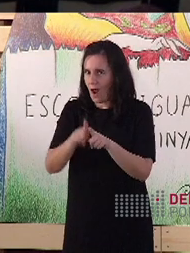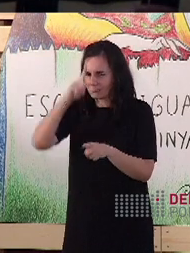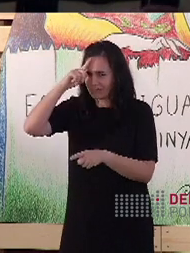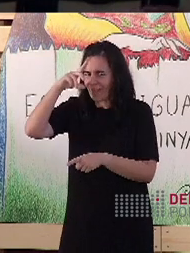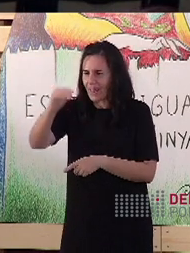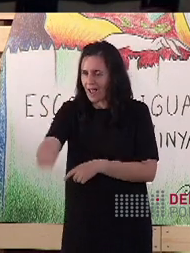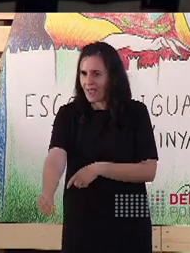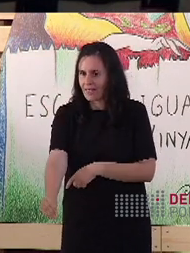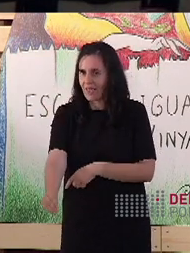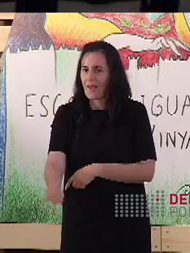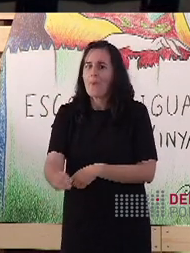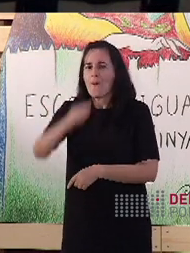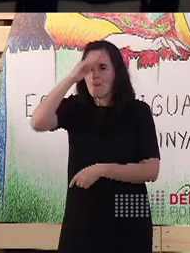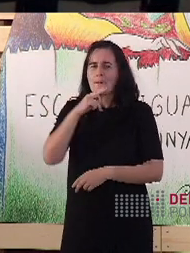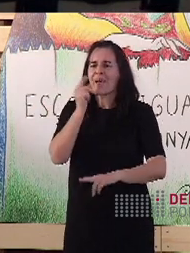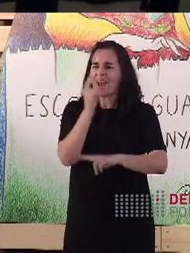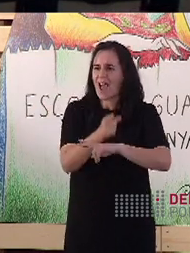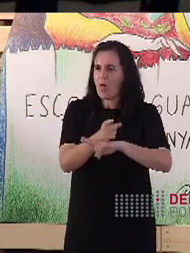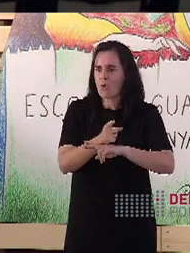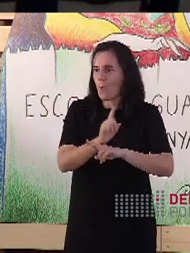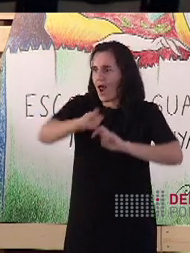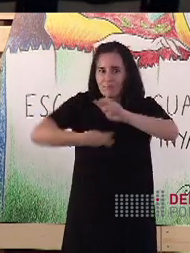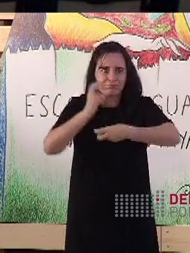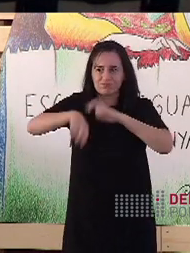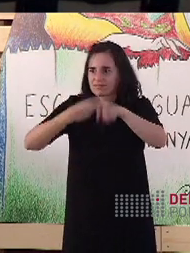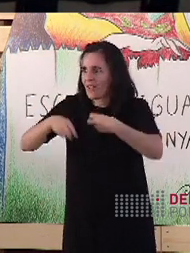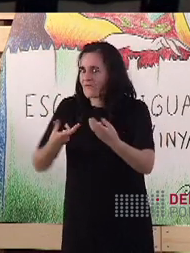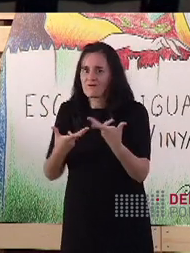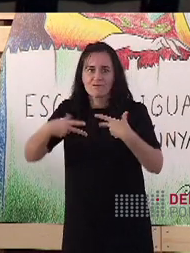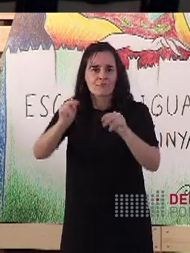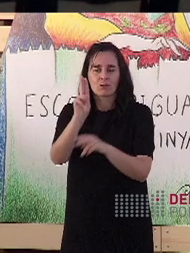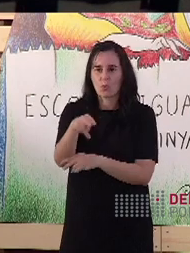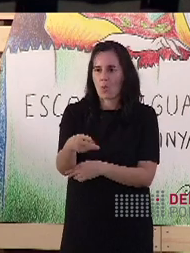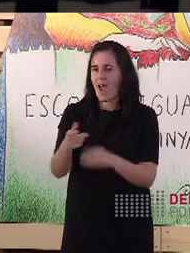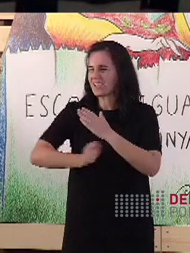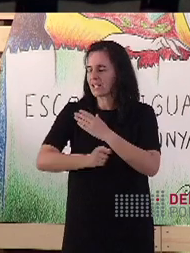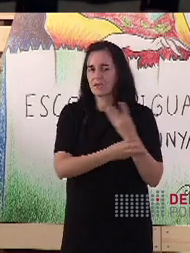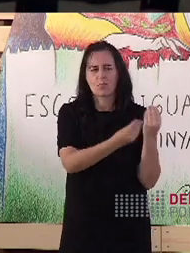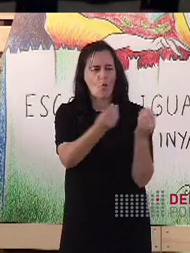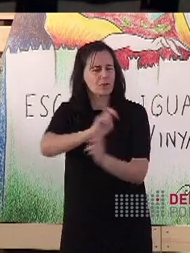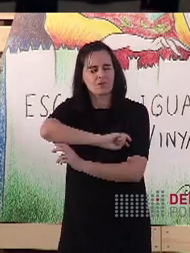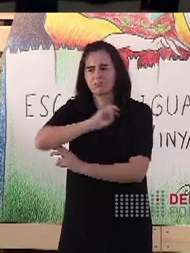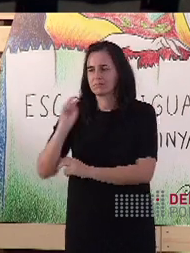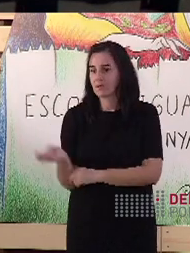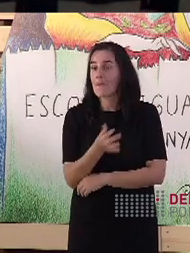decimos, el patriarcado se reinventa y no tiene fin. O sea, realmente tiene muchísima estrategia y sobre todo tiene mucho dinero y tiene muchísimo lobby